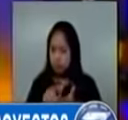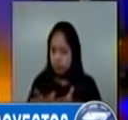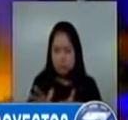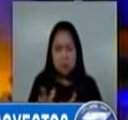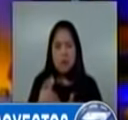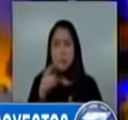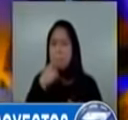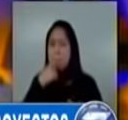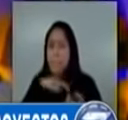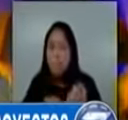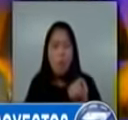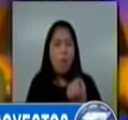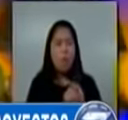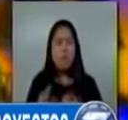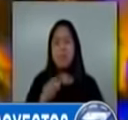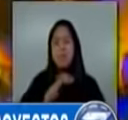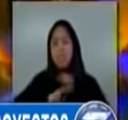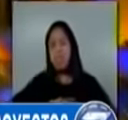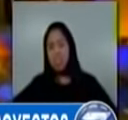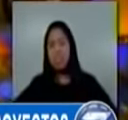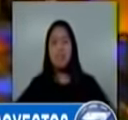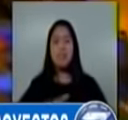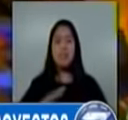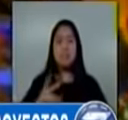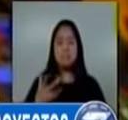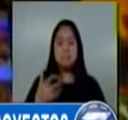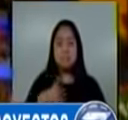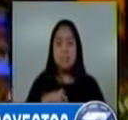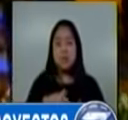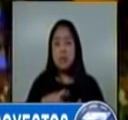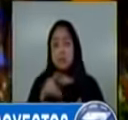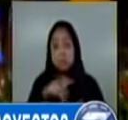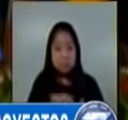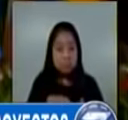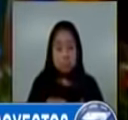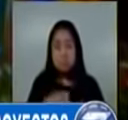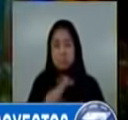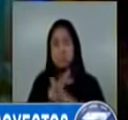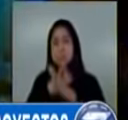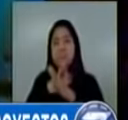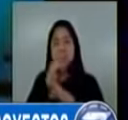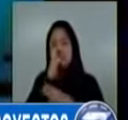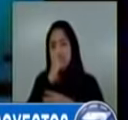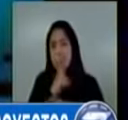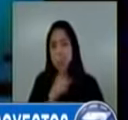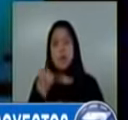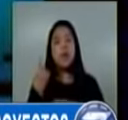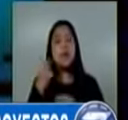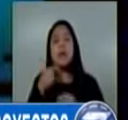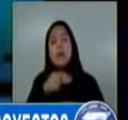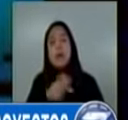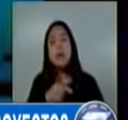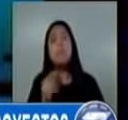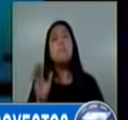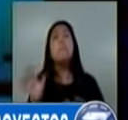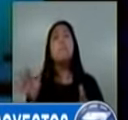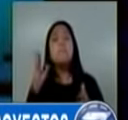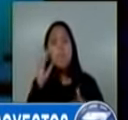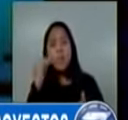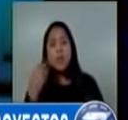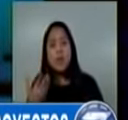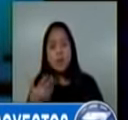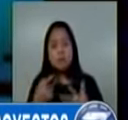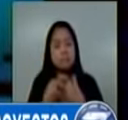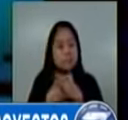insatisfacción e inseguridad que la originan para que nadie tenga que abandonar su hogar,